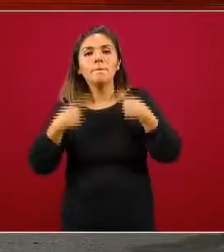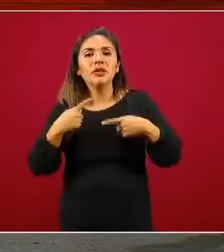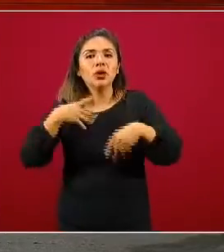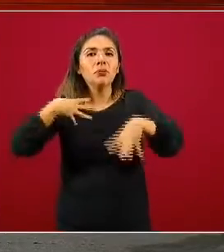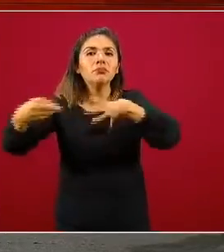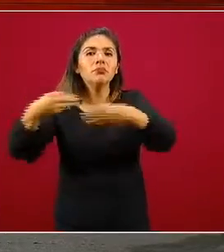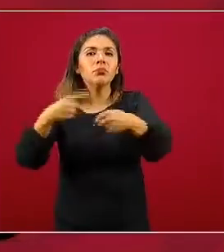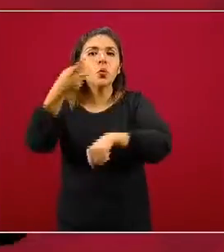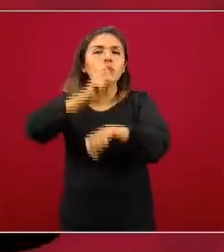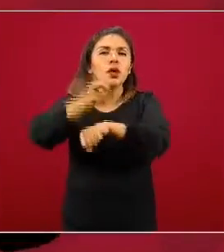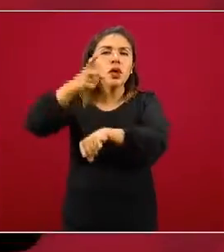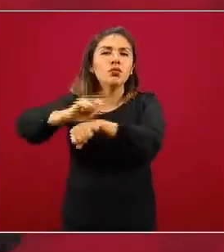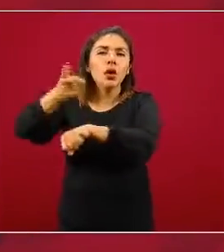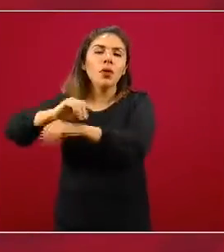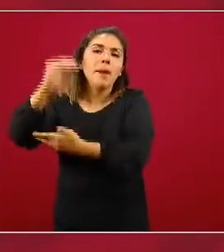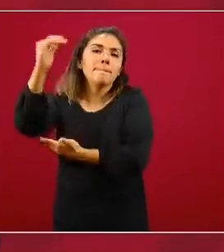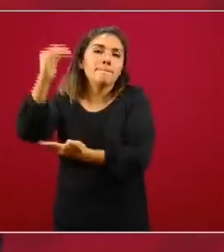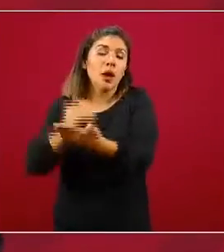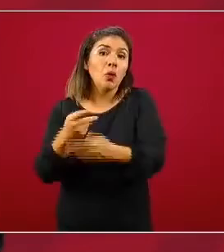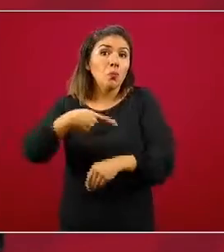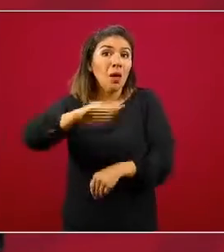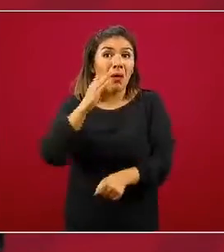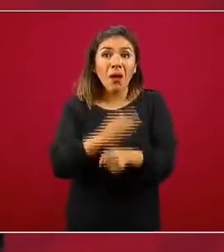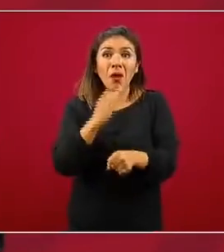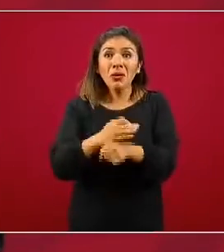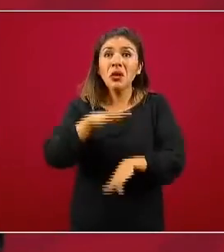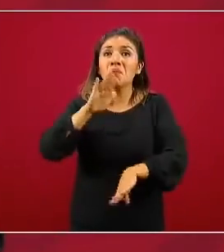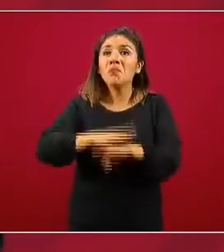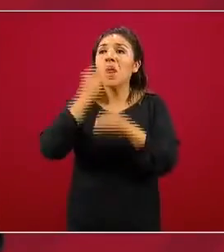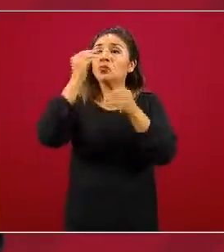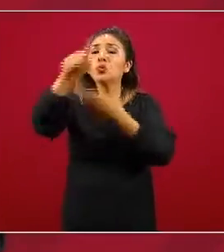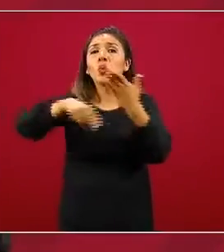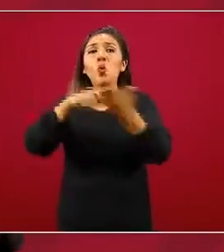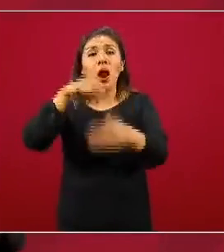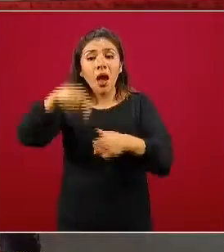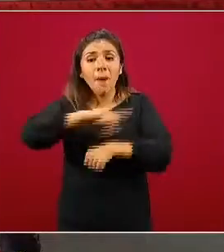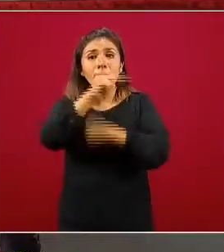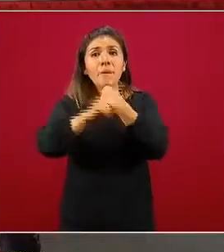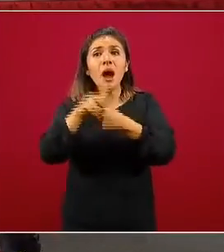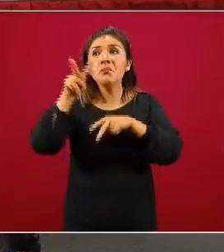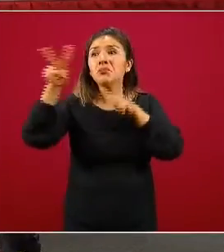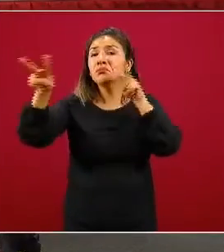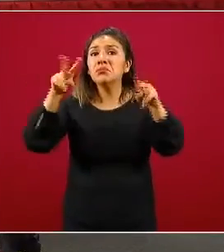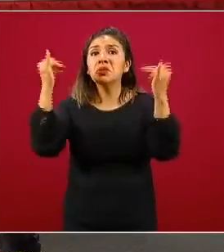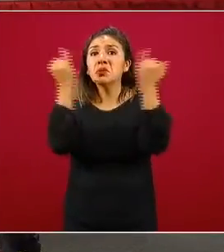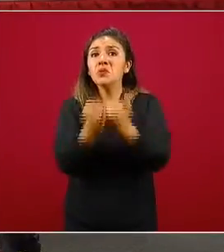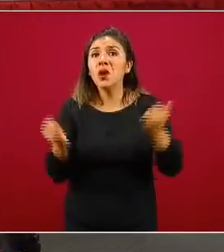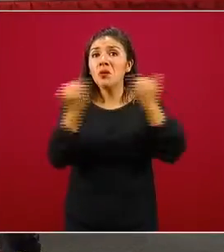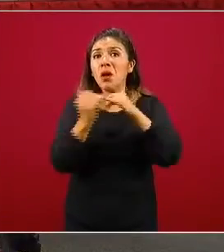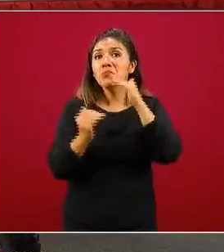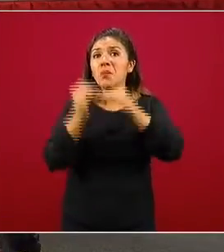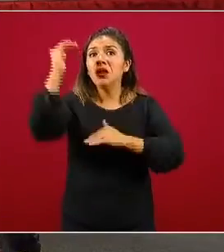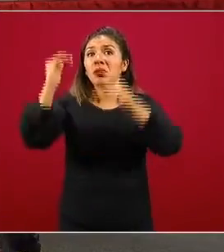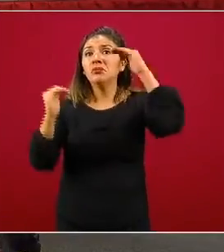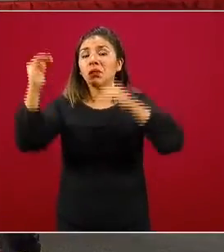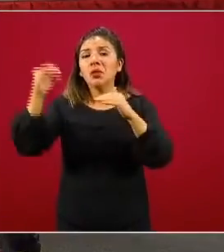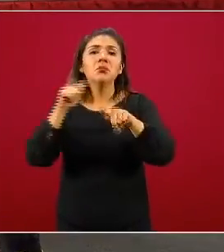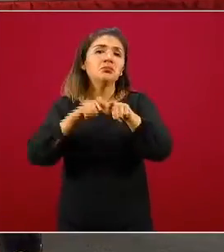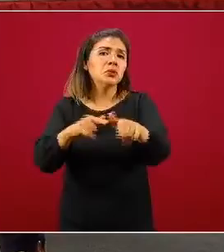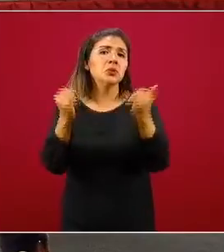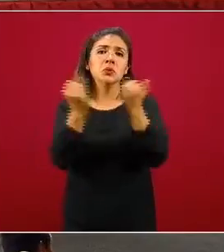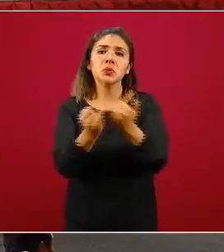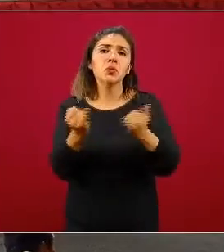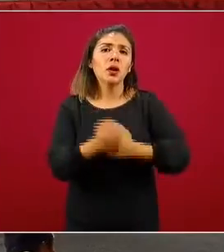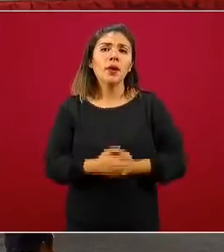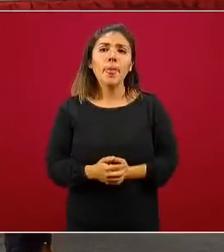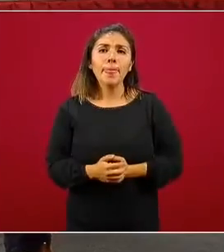diarios. Pero en la medida en que en muchas zonas del país siga activa la epidemia, seguiremos viendo cada vez más casos.